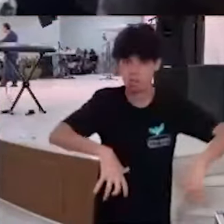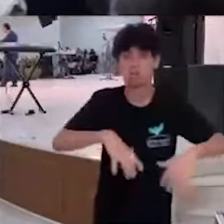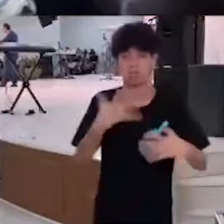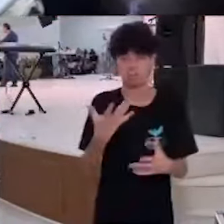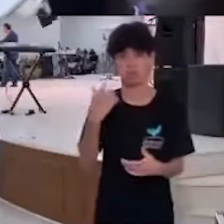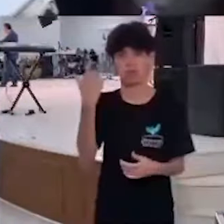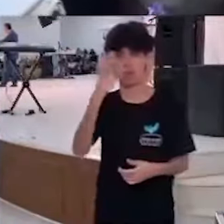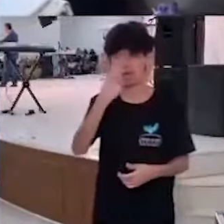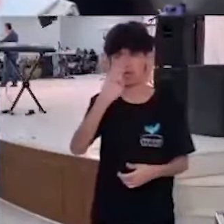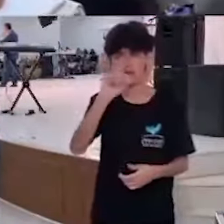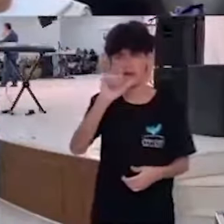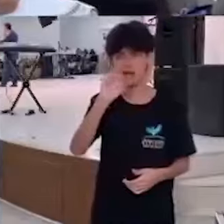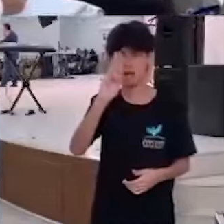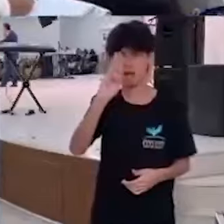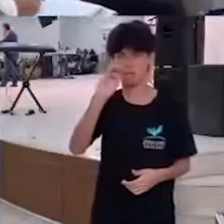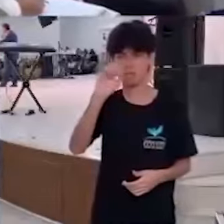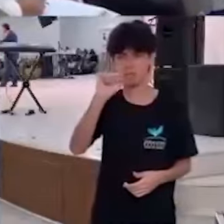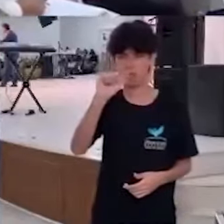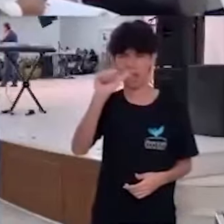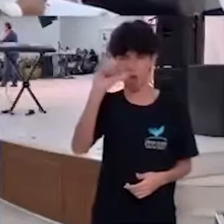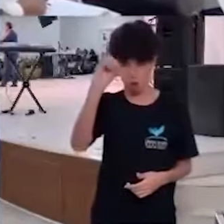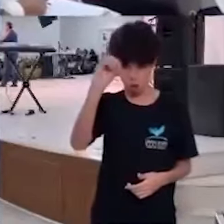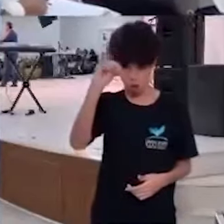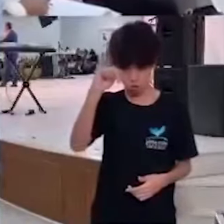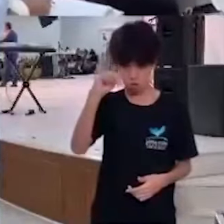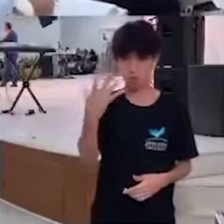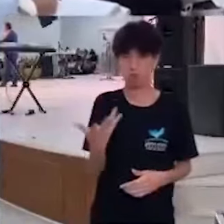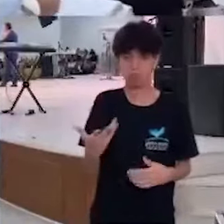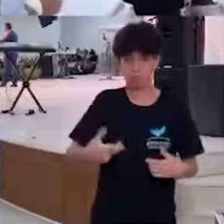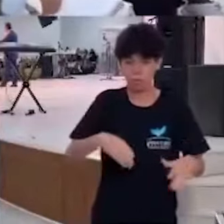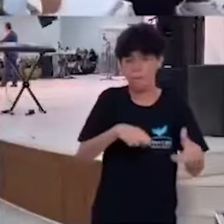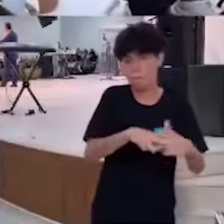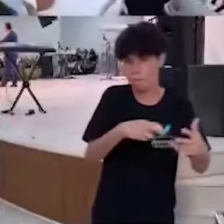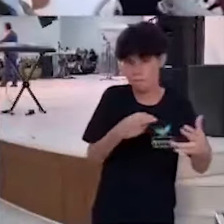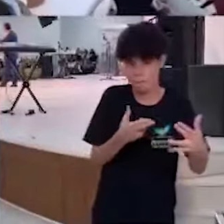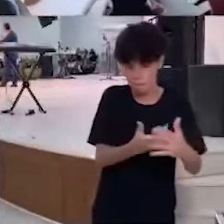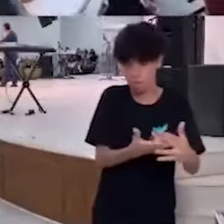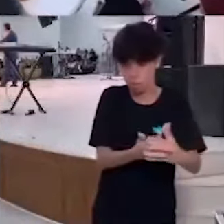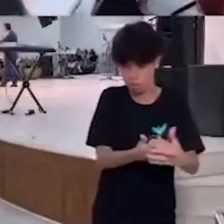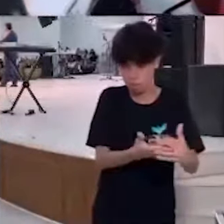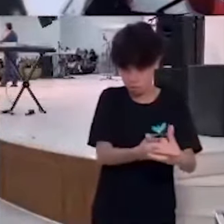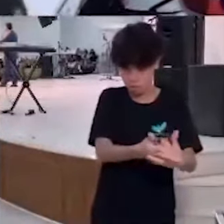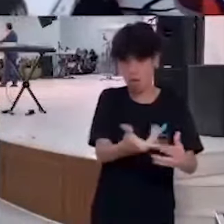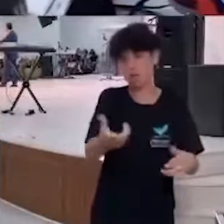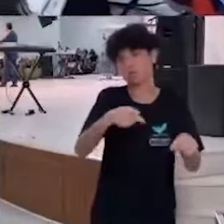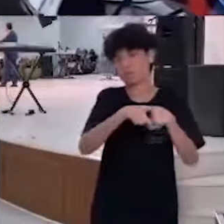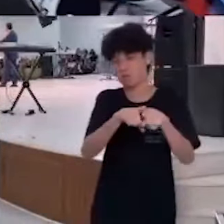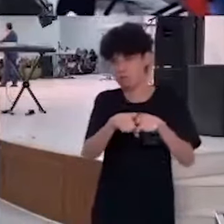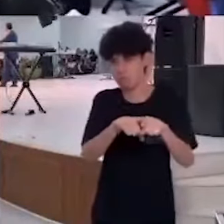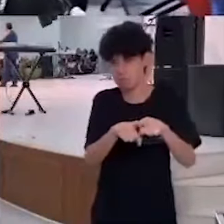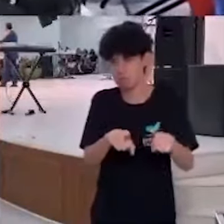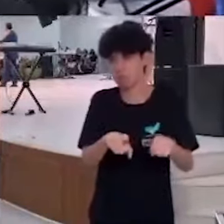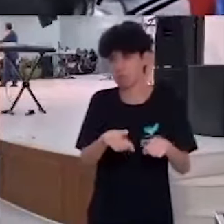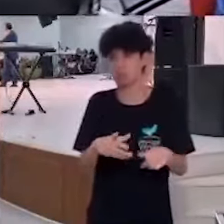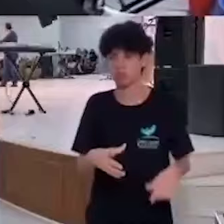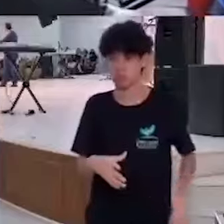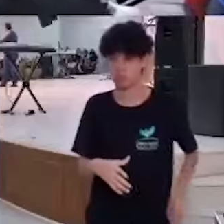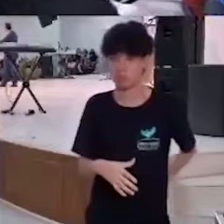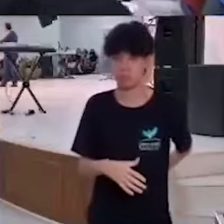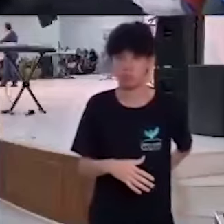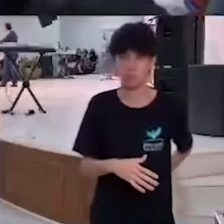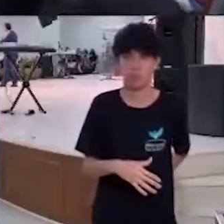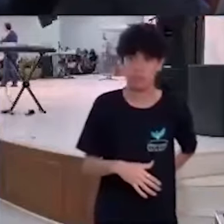se traduce en una deshonra grande y pública de los hijos hacia los padres. El